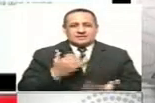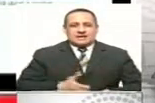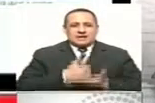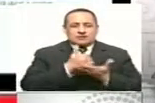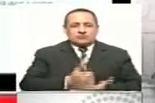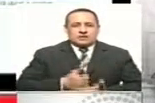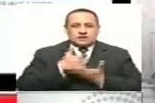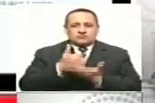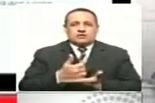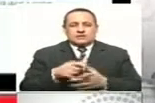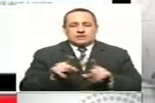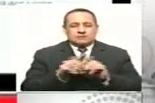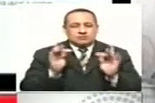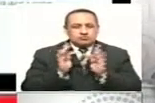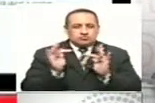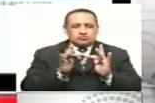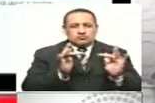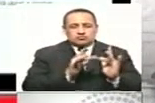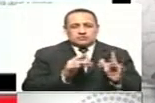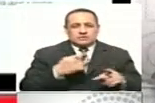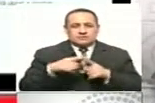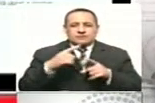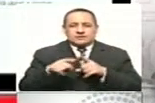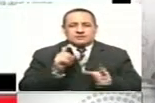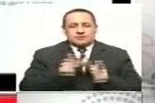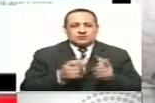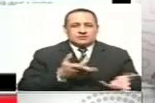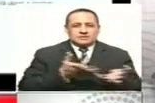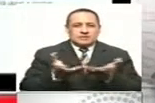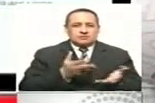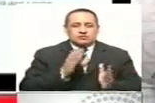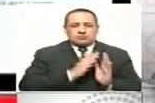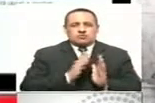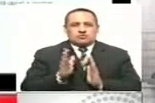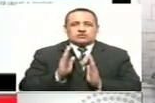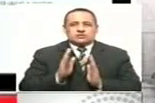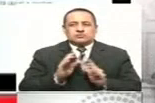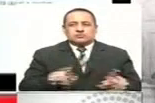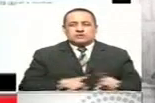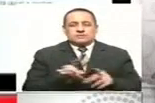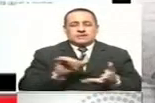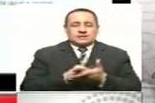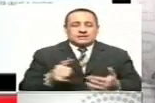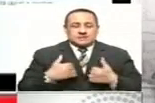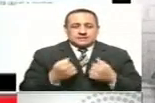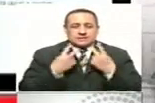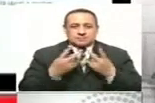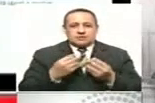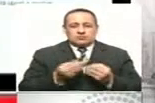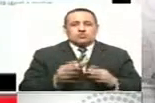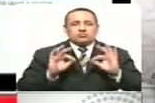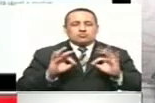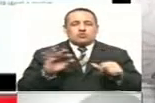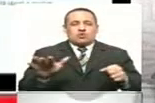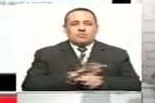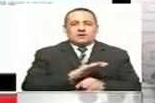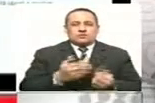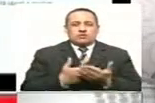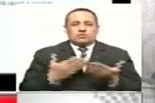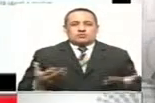la digitalización de servicios, de procesos del sector público, el uso eficiente de